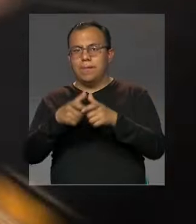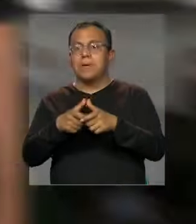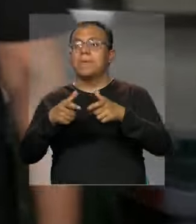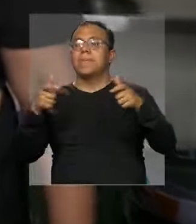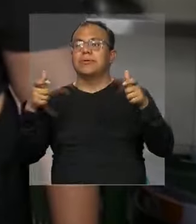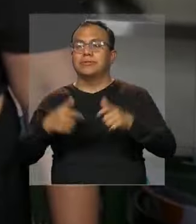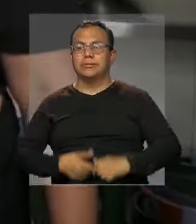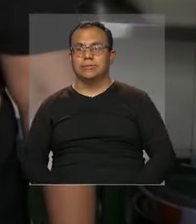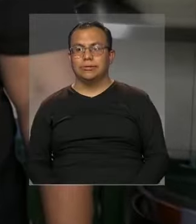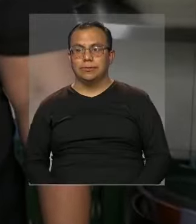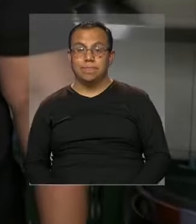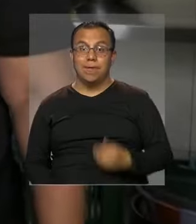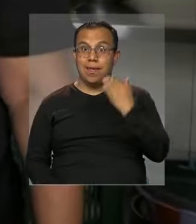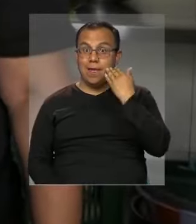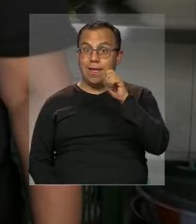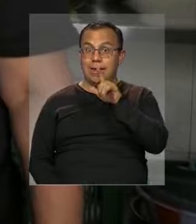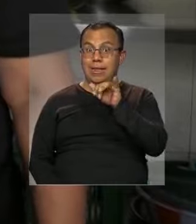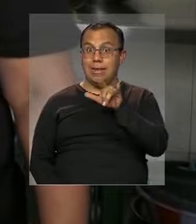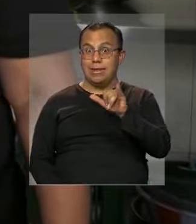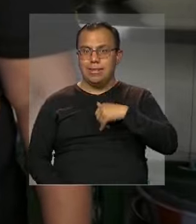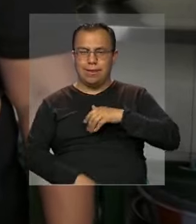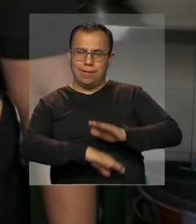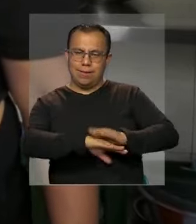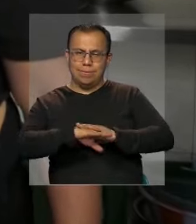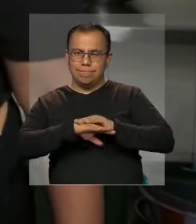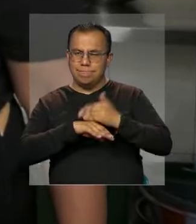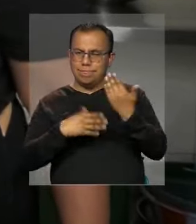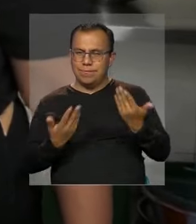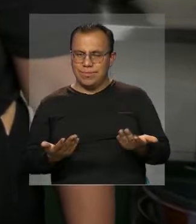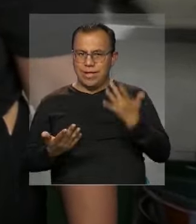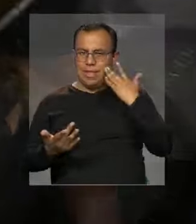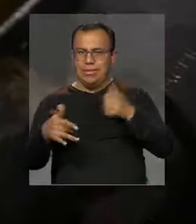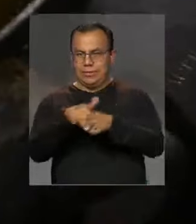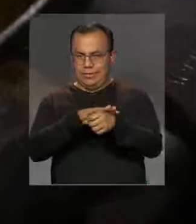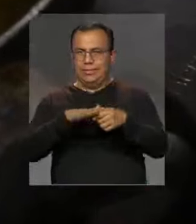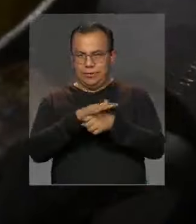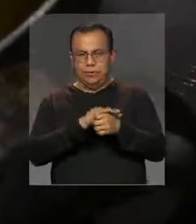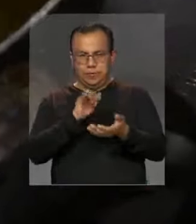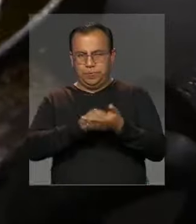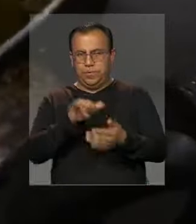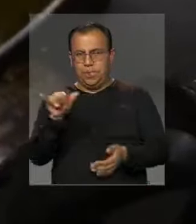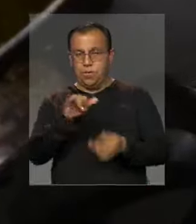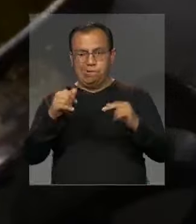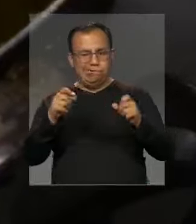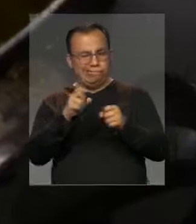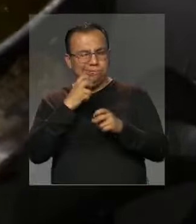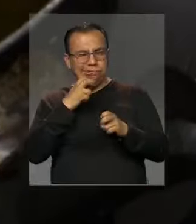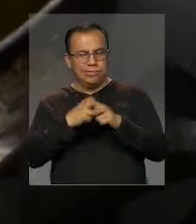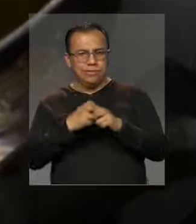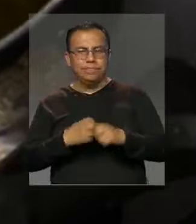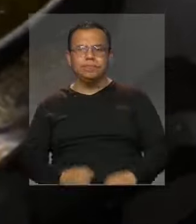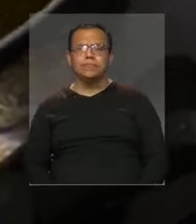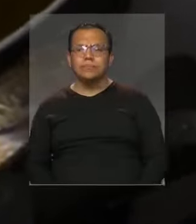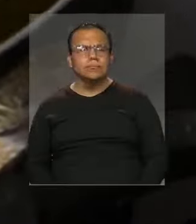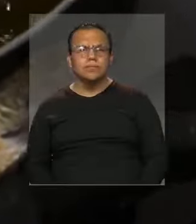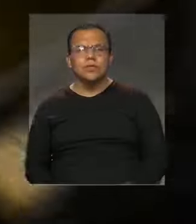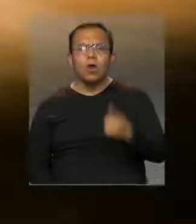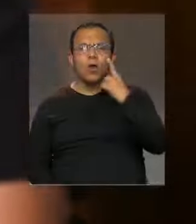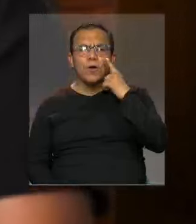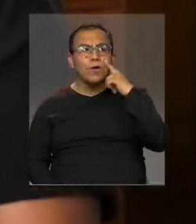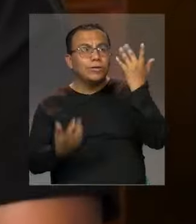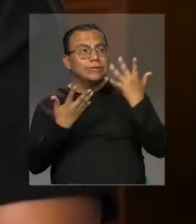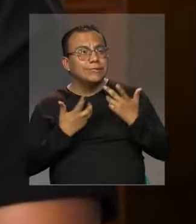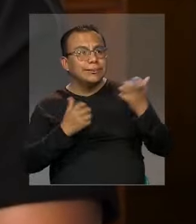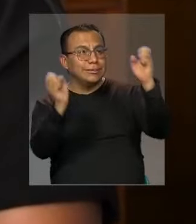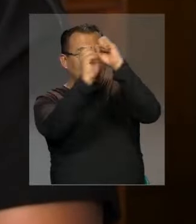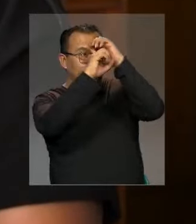creciendo. Lili envía un mensaje a las mujeres que están pasando por una situación adversa. Que nunca dejen de soñar, que